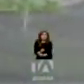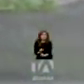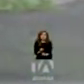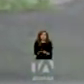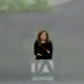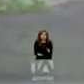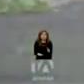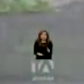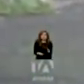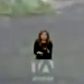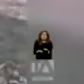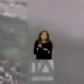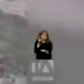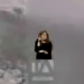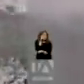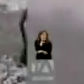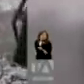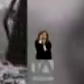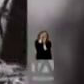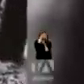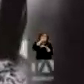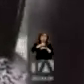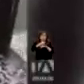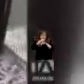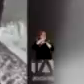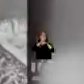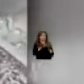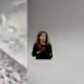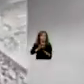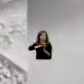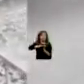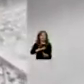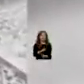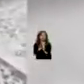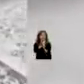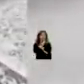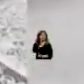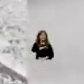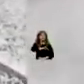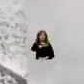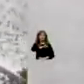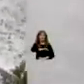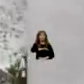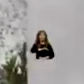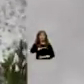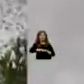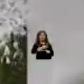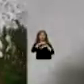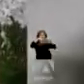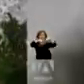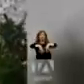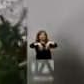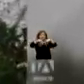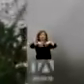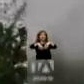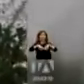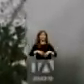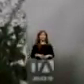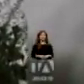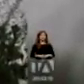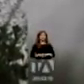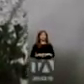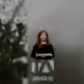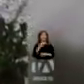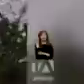imposible. Según informaron las autoridades de la Secretaría de Seguridad del municipio, debido a las fuertes lluvias se registraron